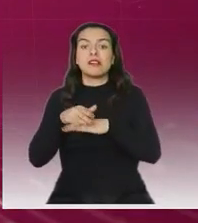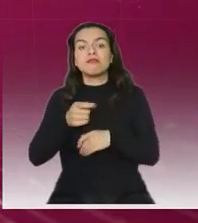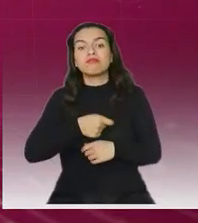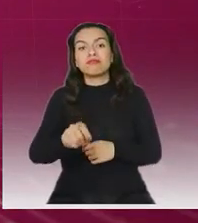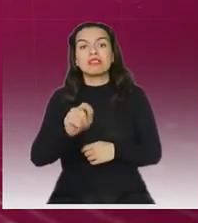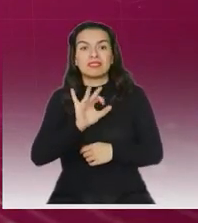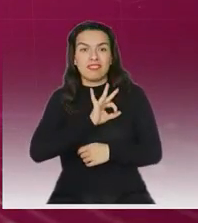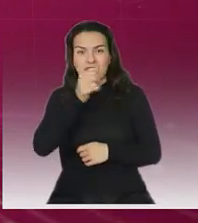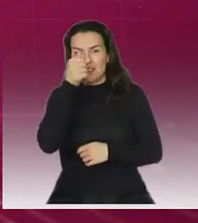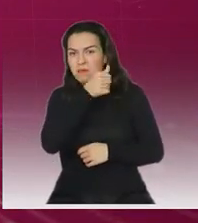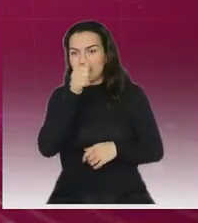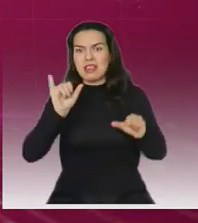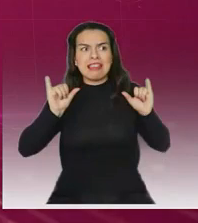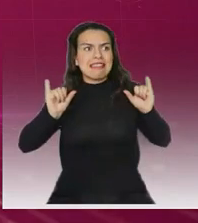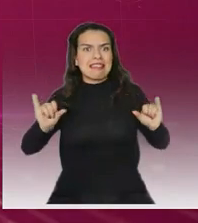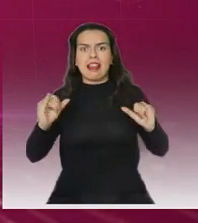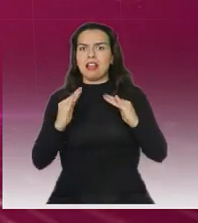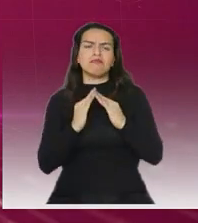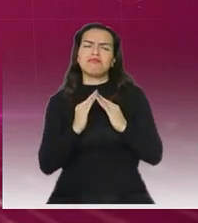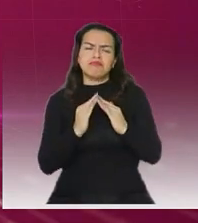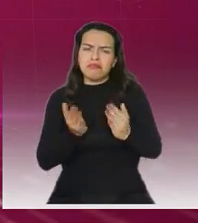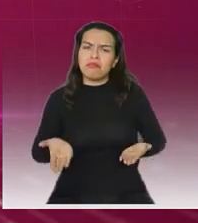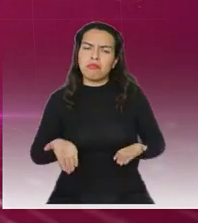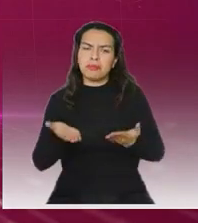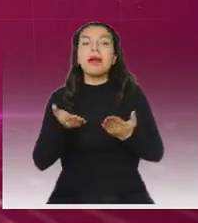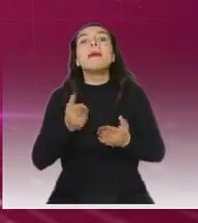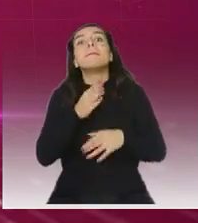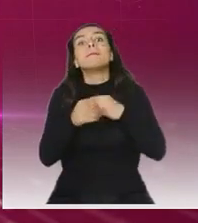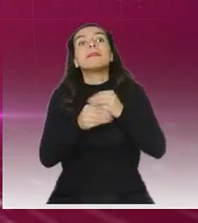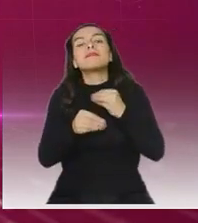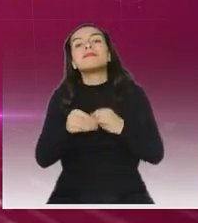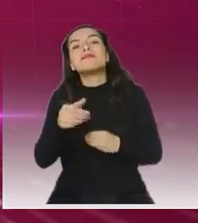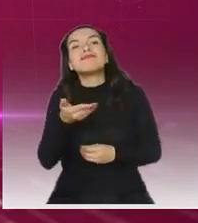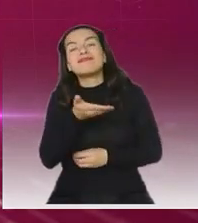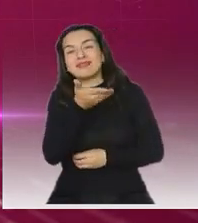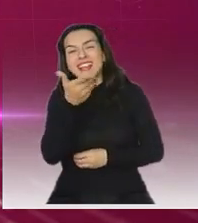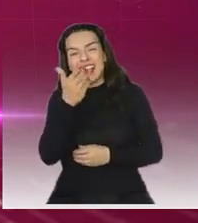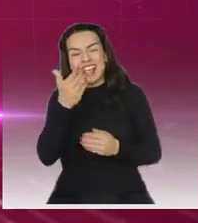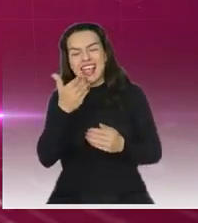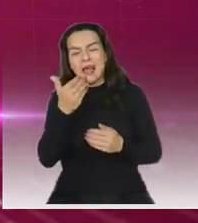ciudadana. Mañana la alcaldesa visitará la zona de cuidado especial en Gativá Centro.